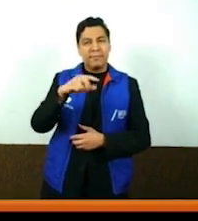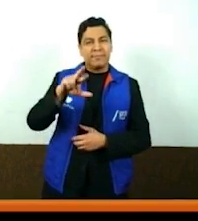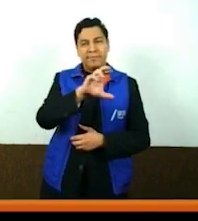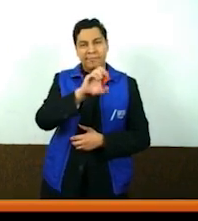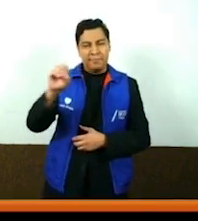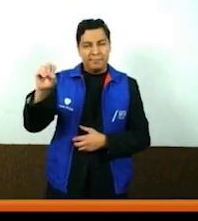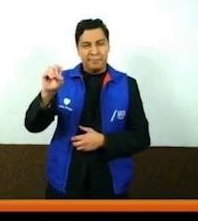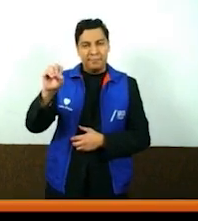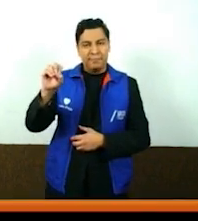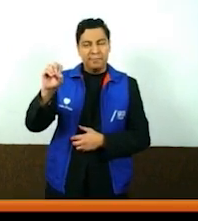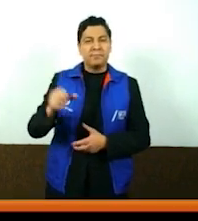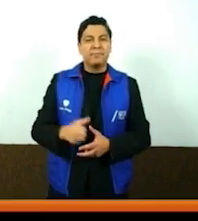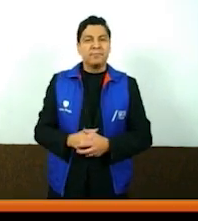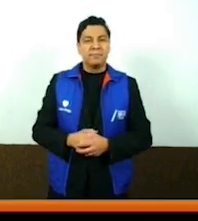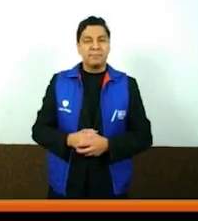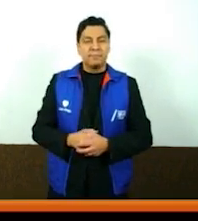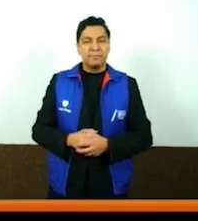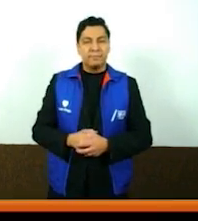Quintana Roo.